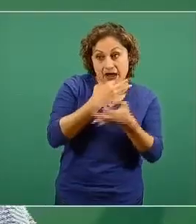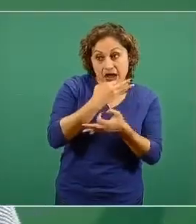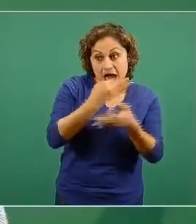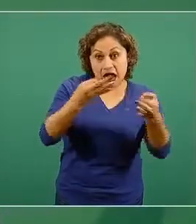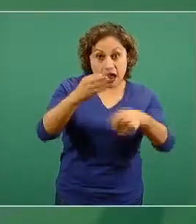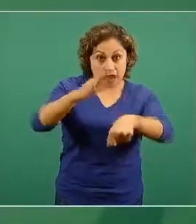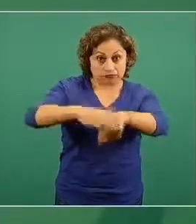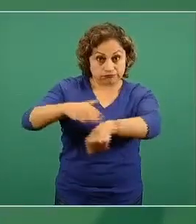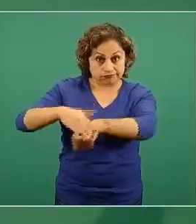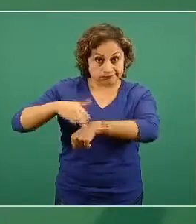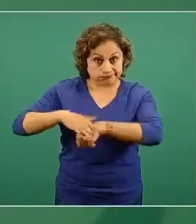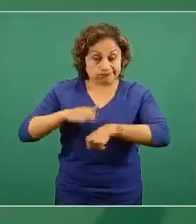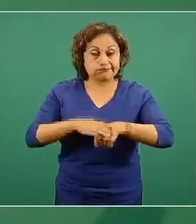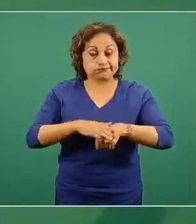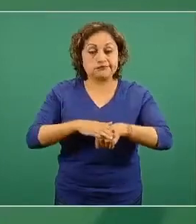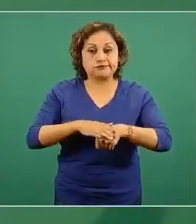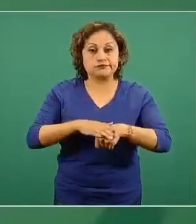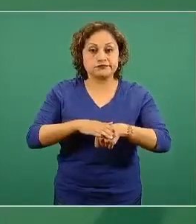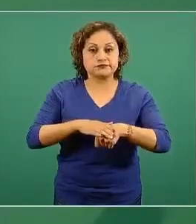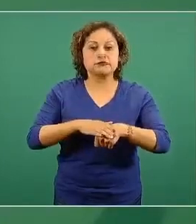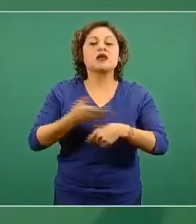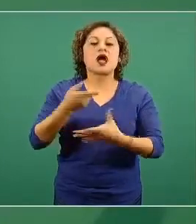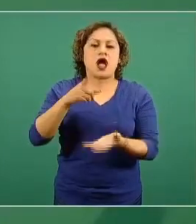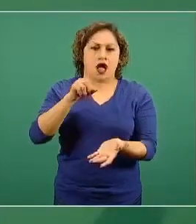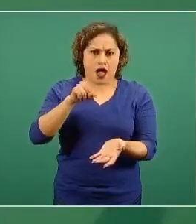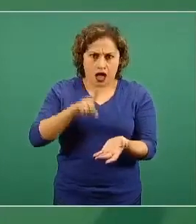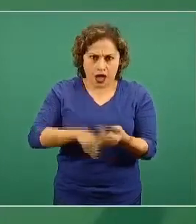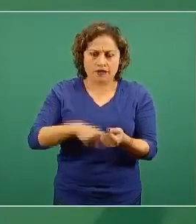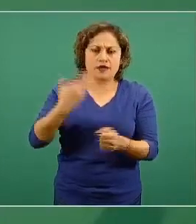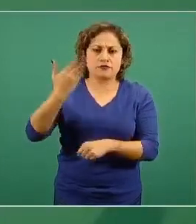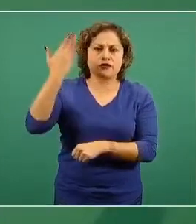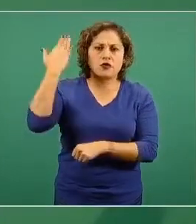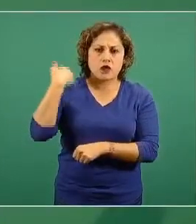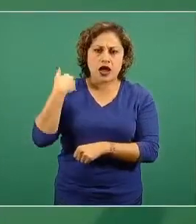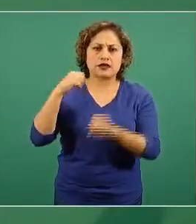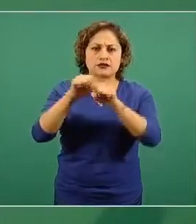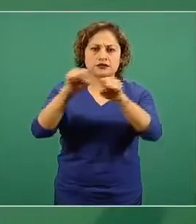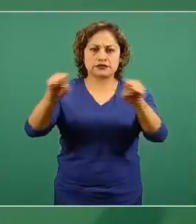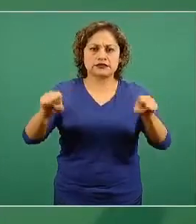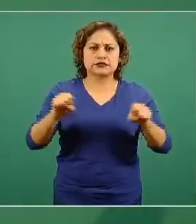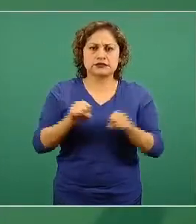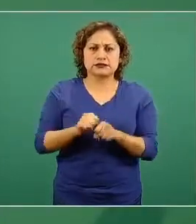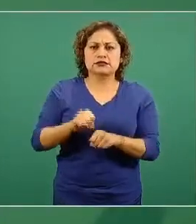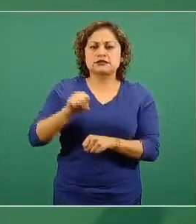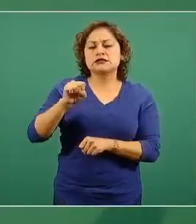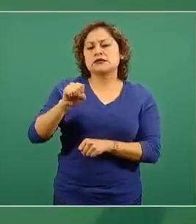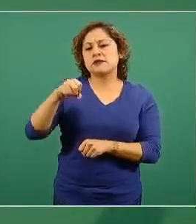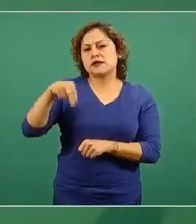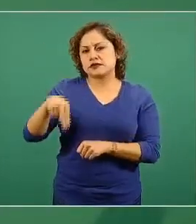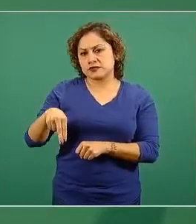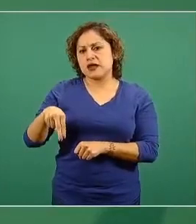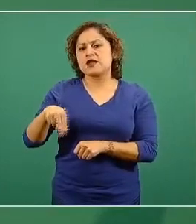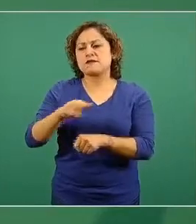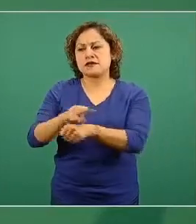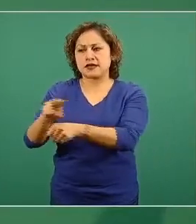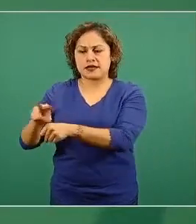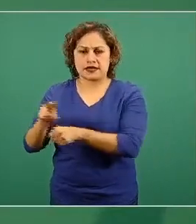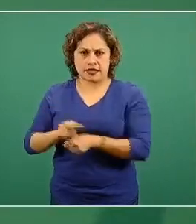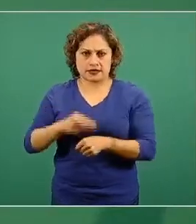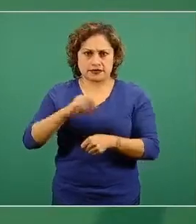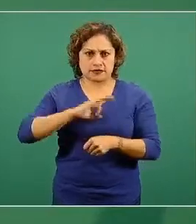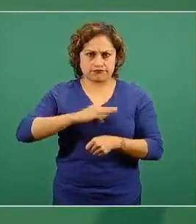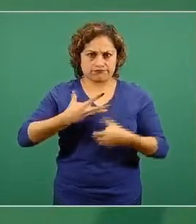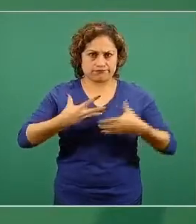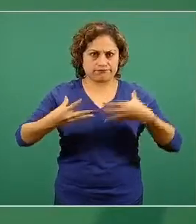es a través de diferentes comunicados que se tuvo al Sistema Nacional de Vigilancia Epidemiológica, tienen ya